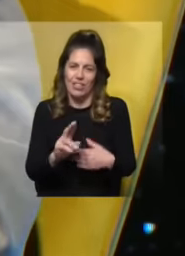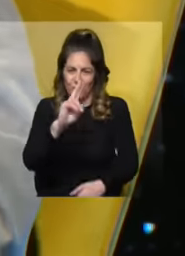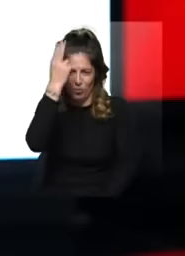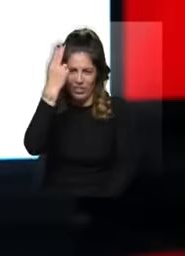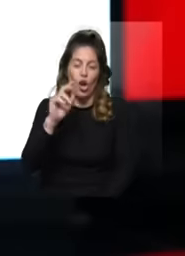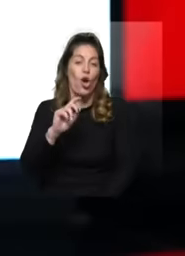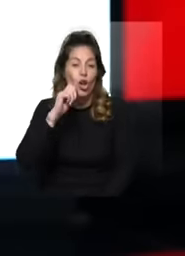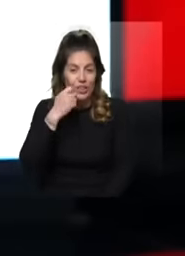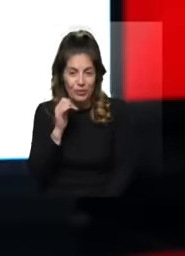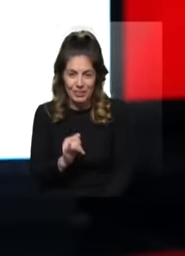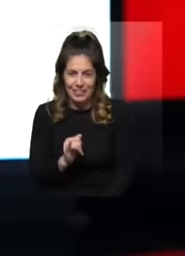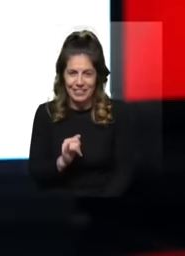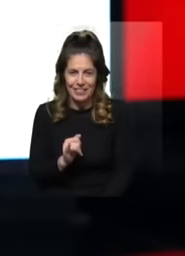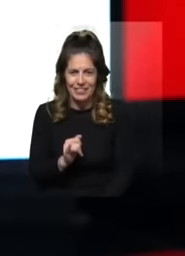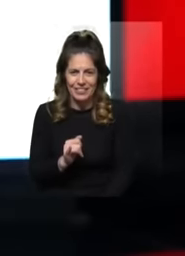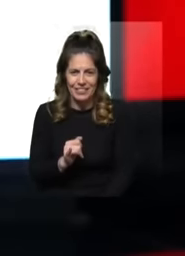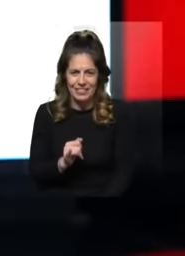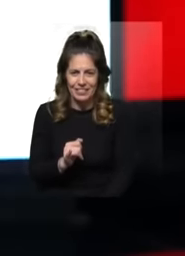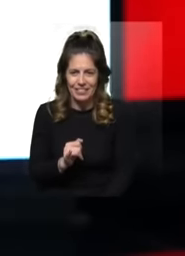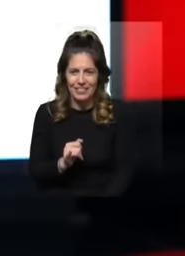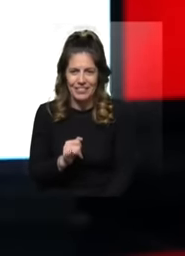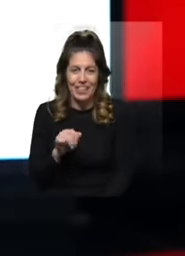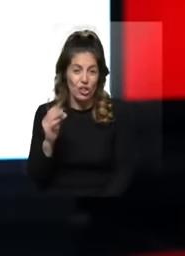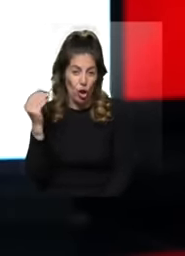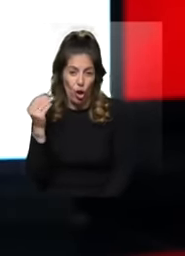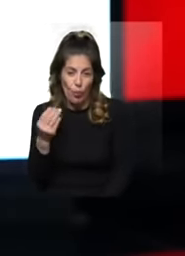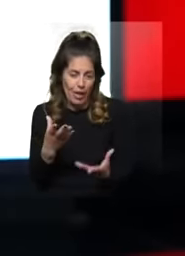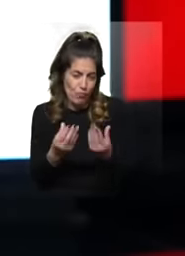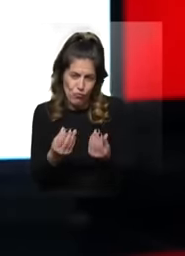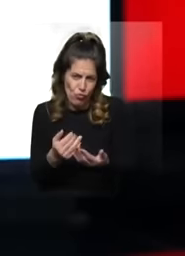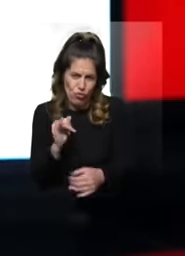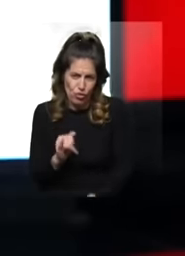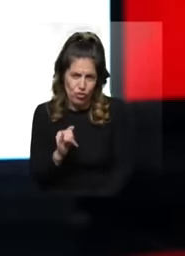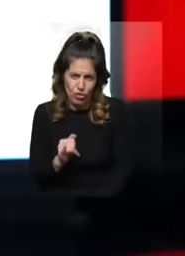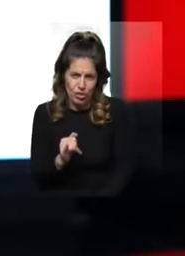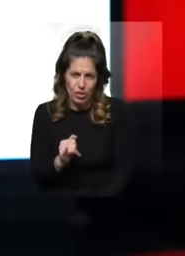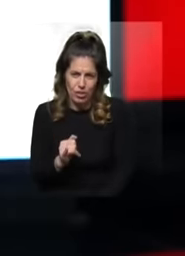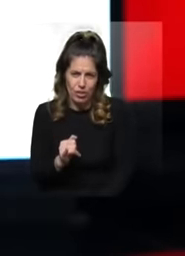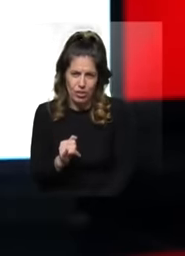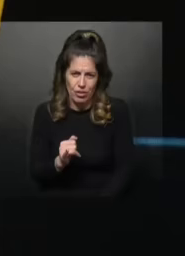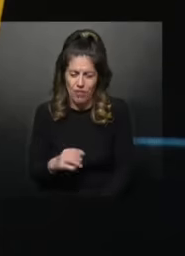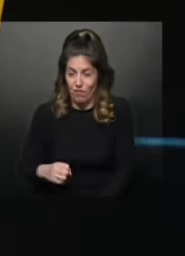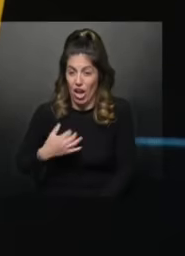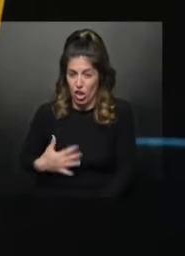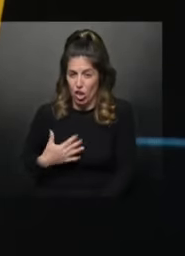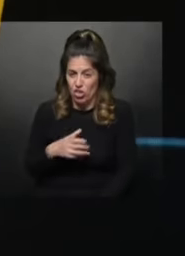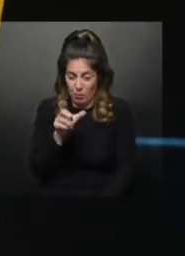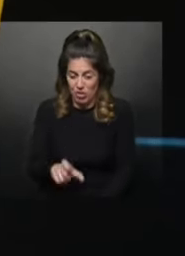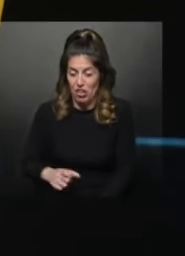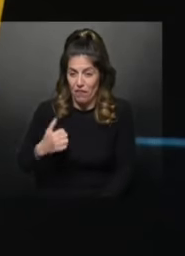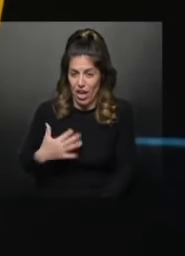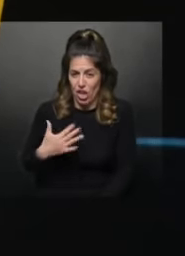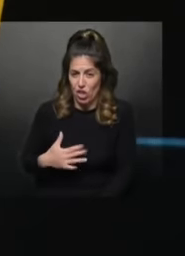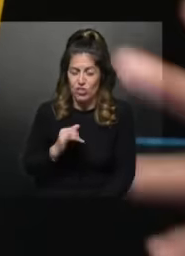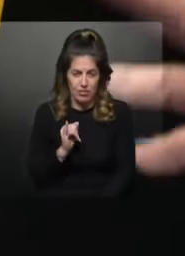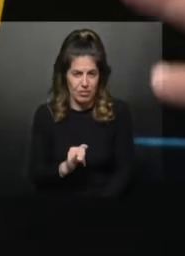gusta. No, pero no. De estos jóvenes hay un montón de. Sí. De gente valiosa. Sí,